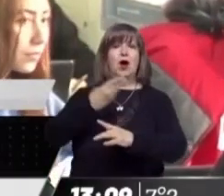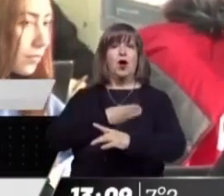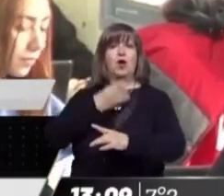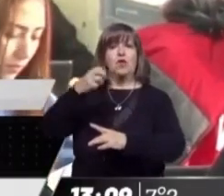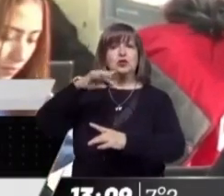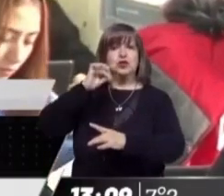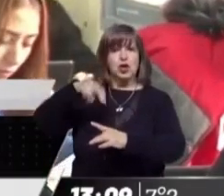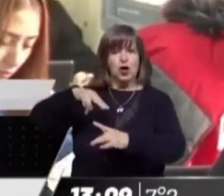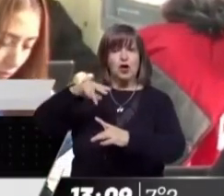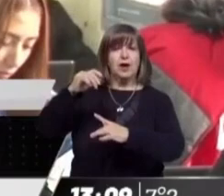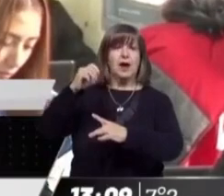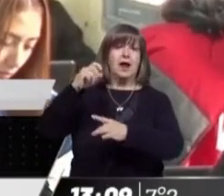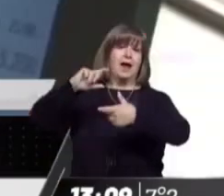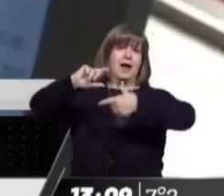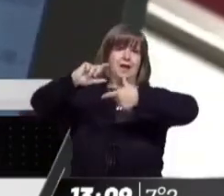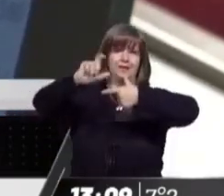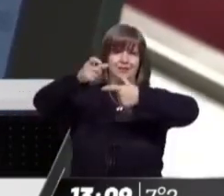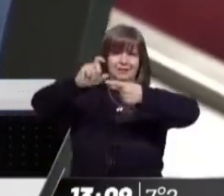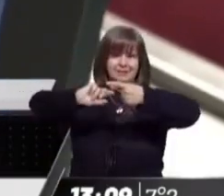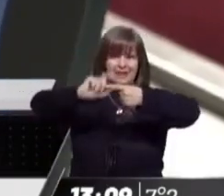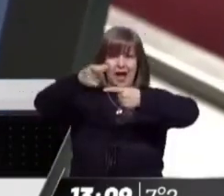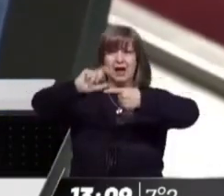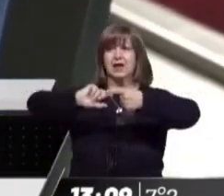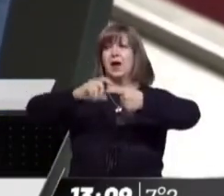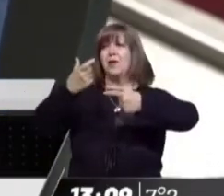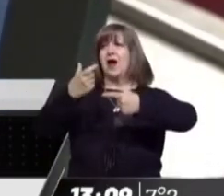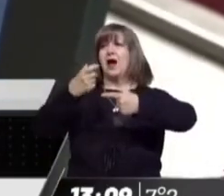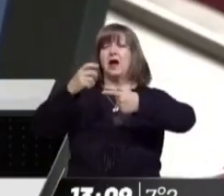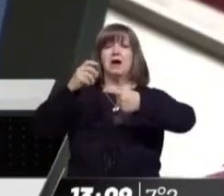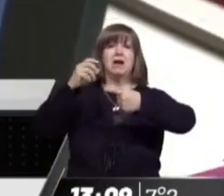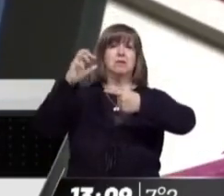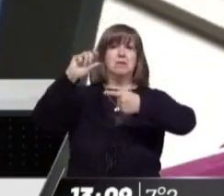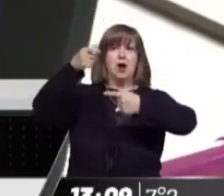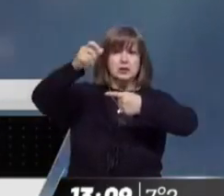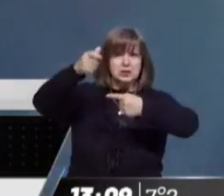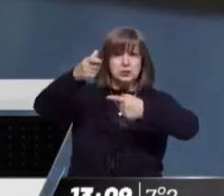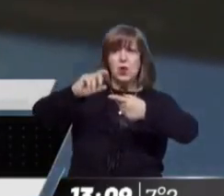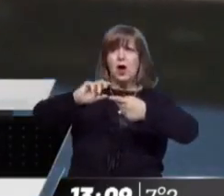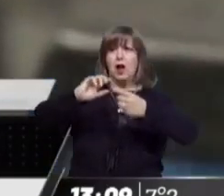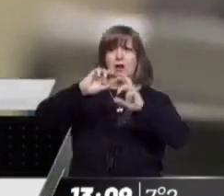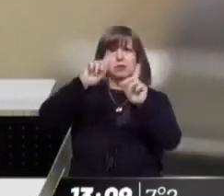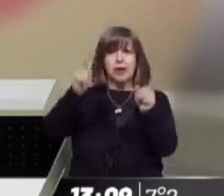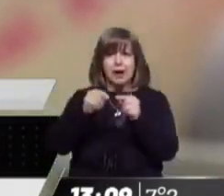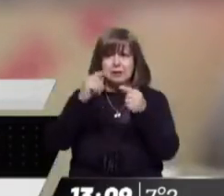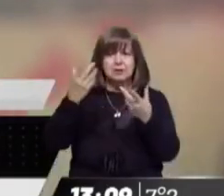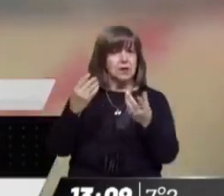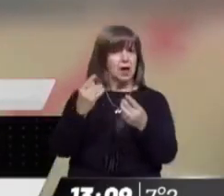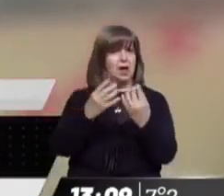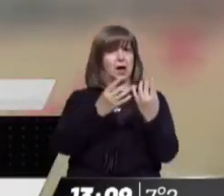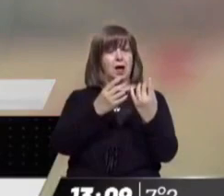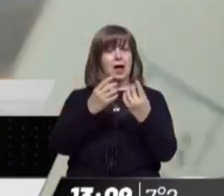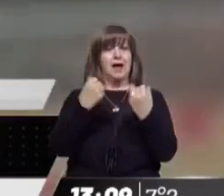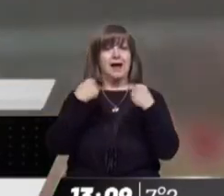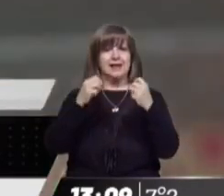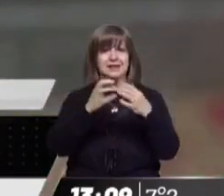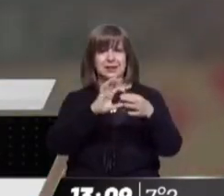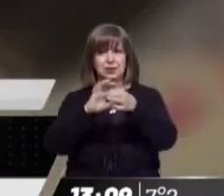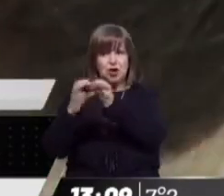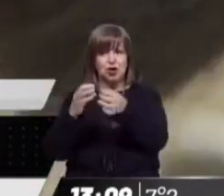que son aprendizajes fundamentales para los aprendizajes matemáticos que vienen posteriormente a esos